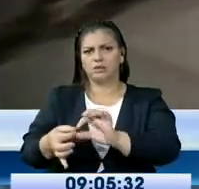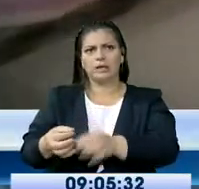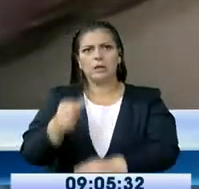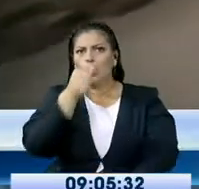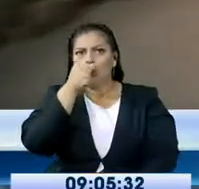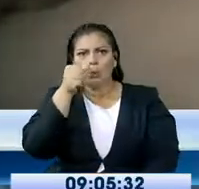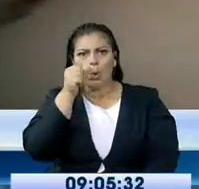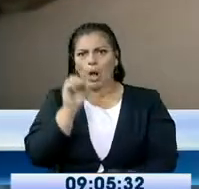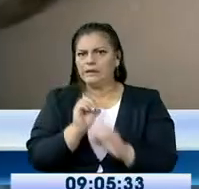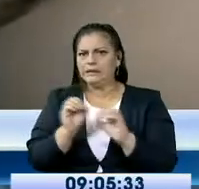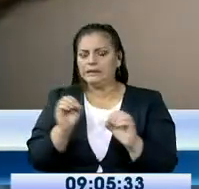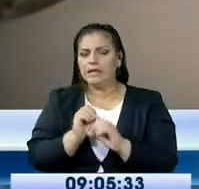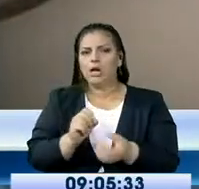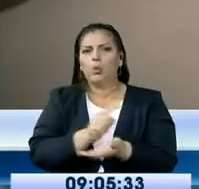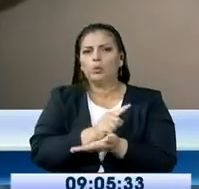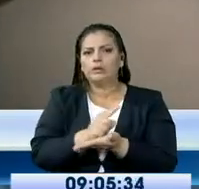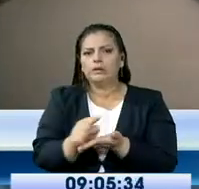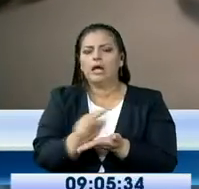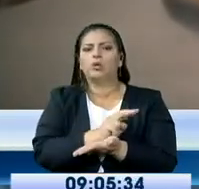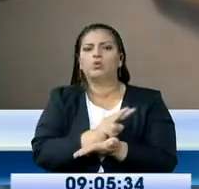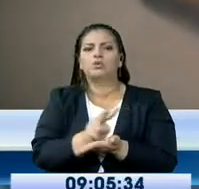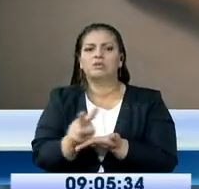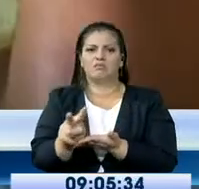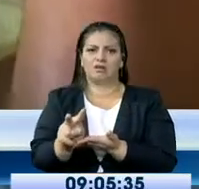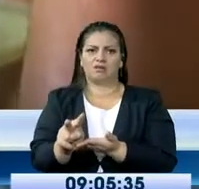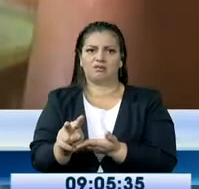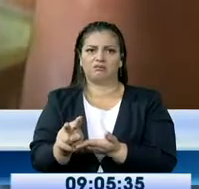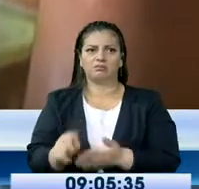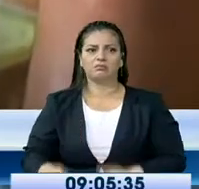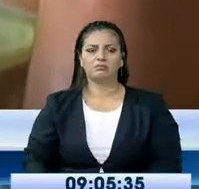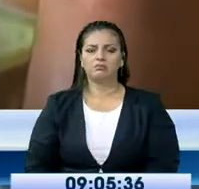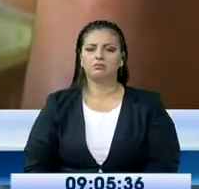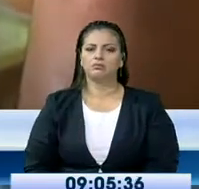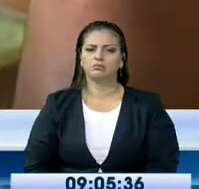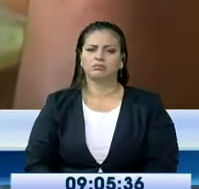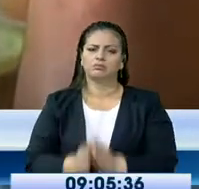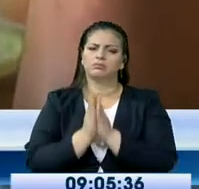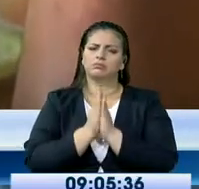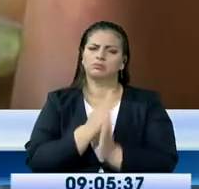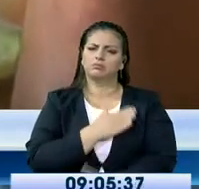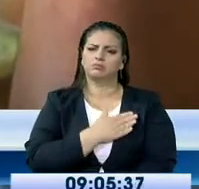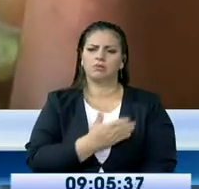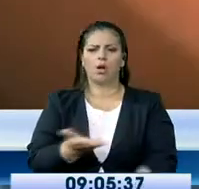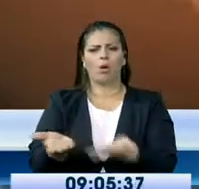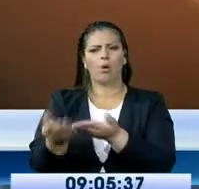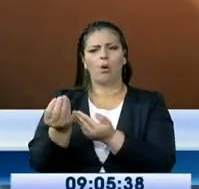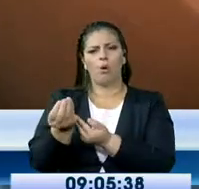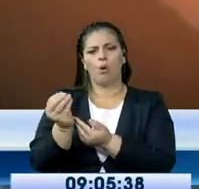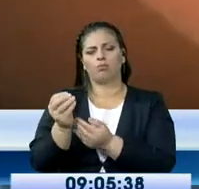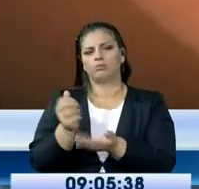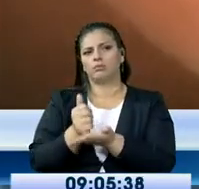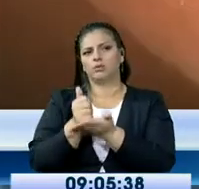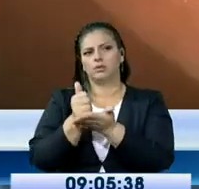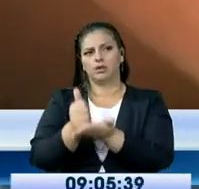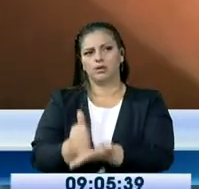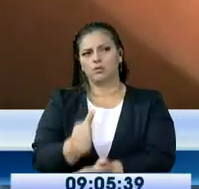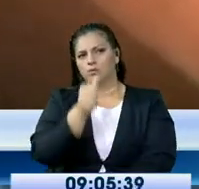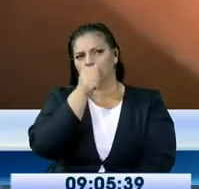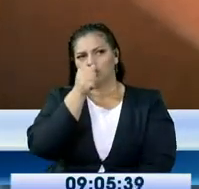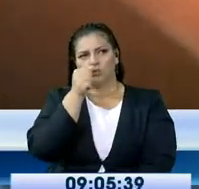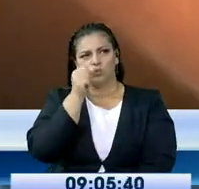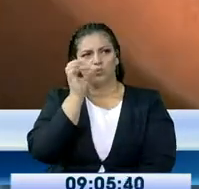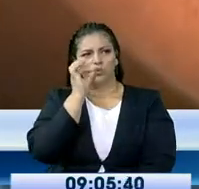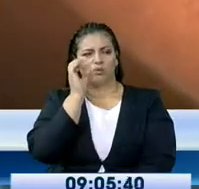desesperada familia que pide a gritos ayuda para rescatar a un adolescente del vicio. Ese